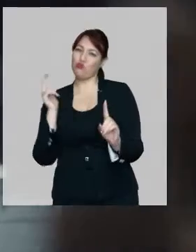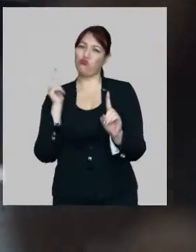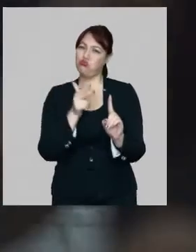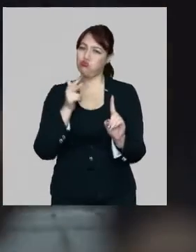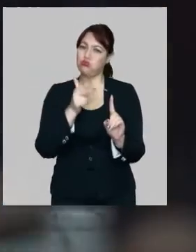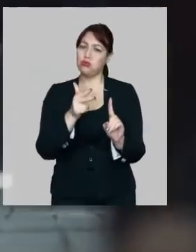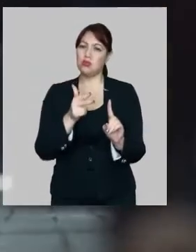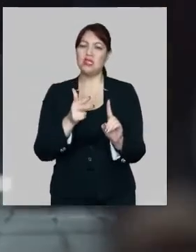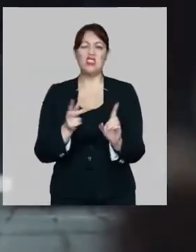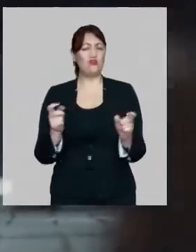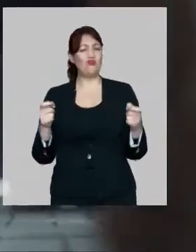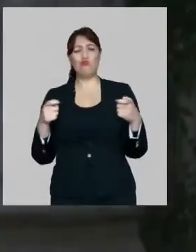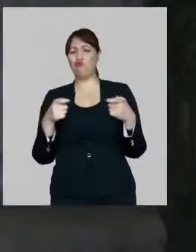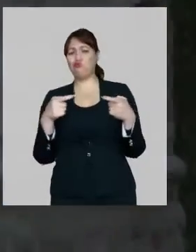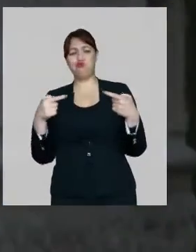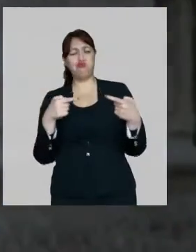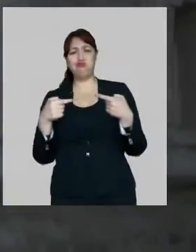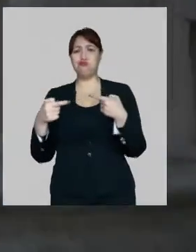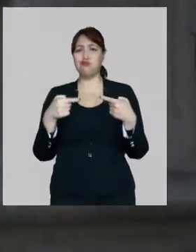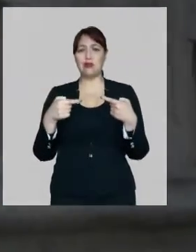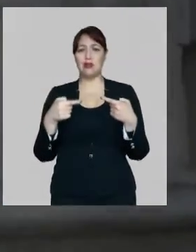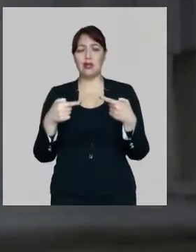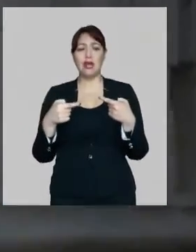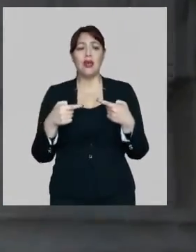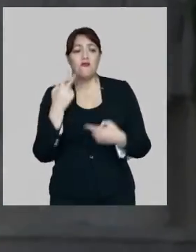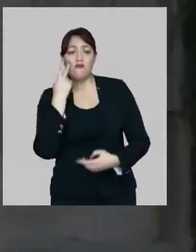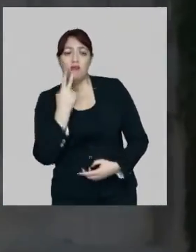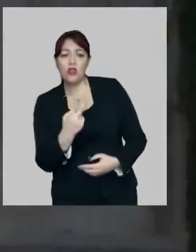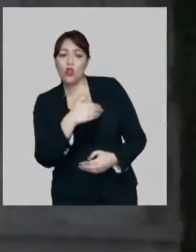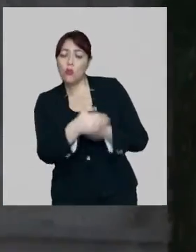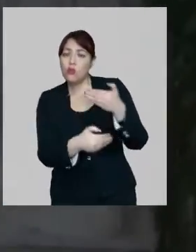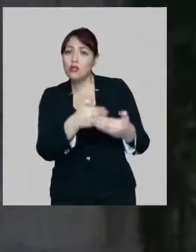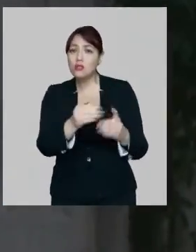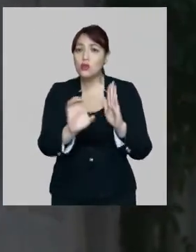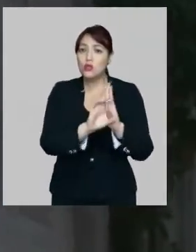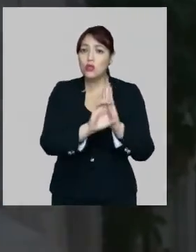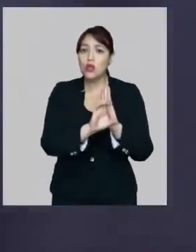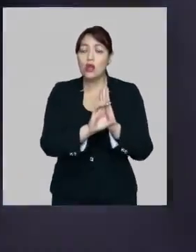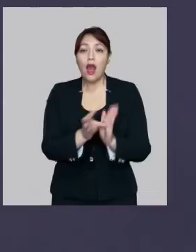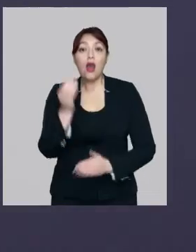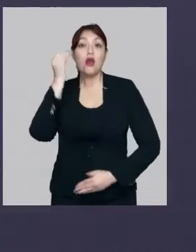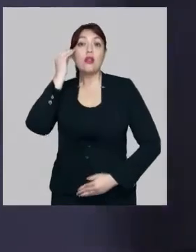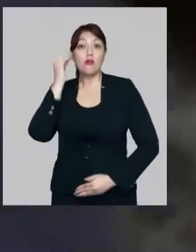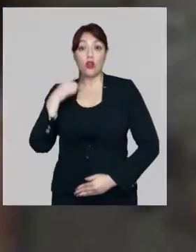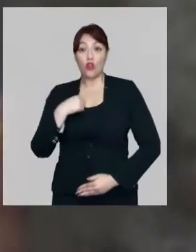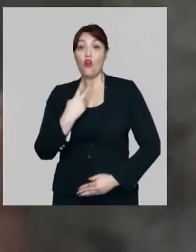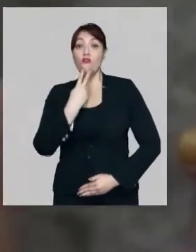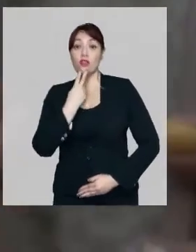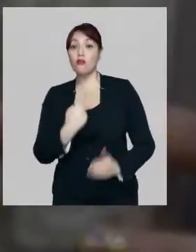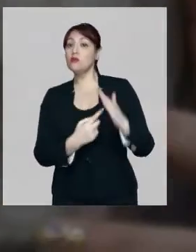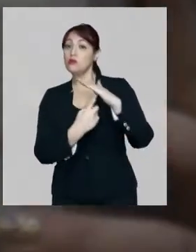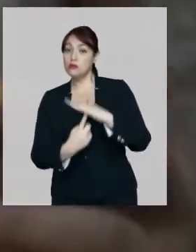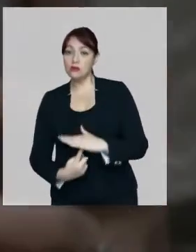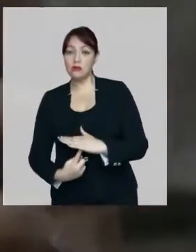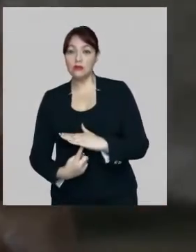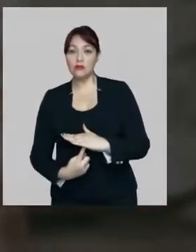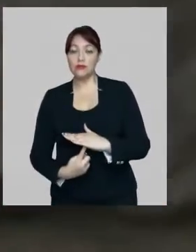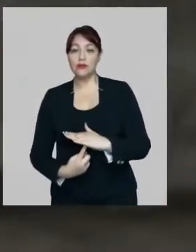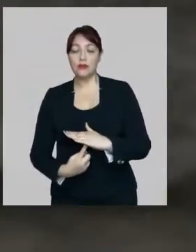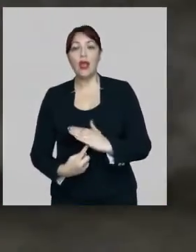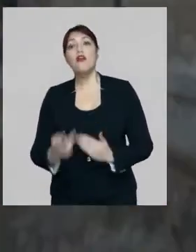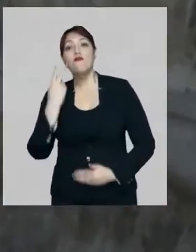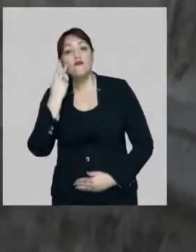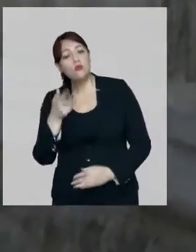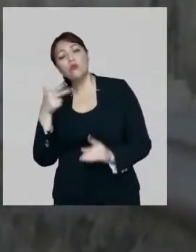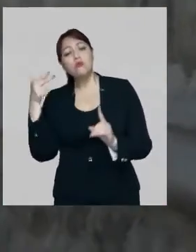Me choca profundamente. Y viendo las sesiones de trabajo de los convencionales, no podía dejar de acordarme de lo que vivo yo cuando me discriminan.